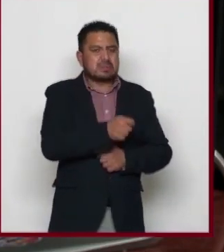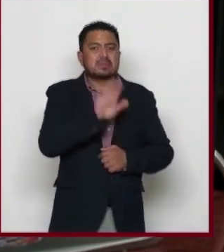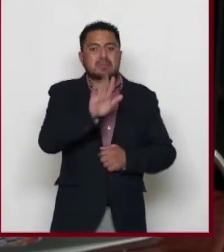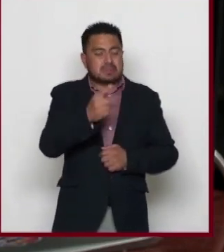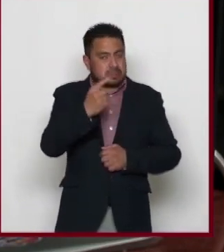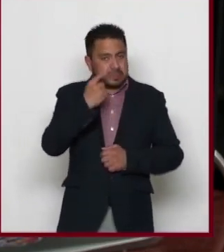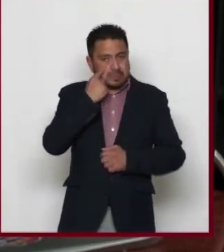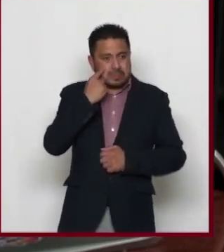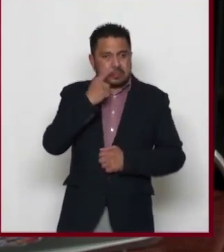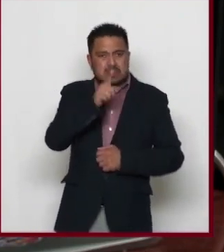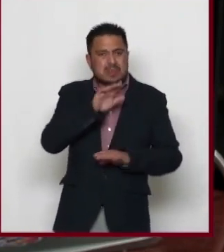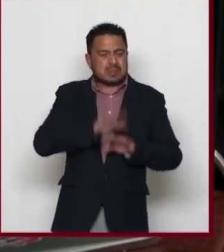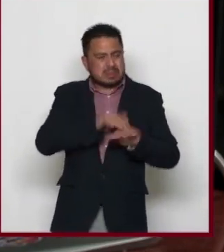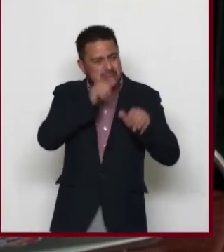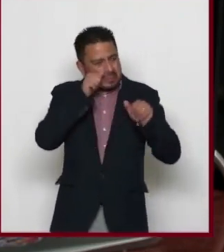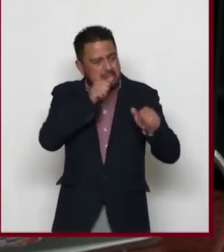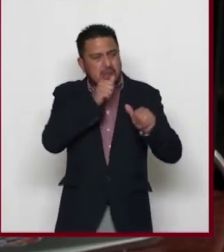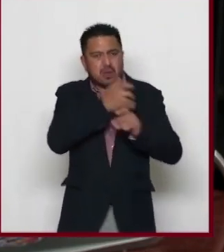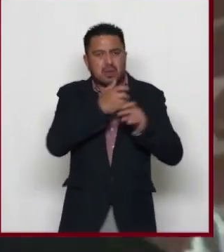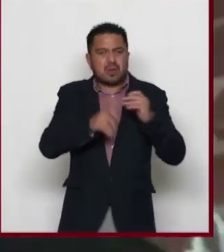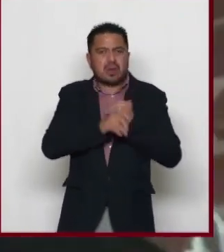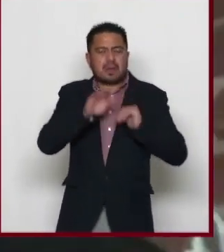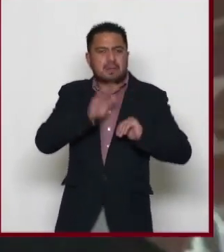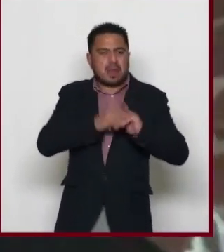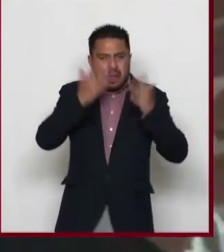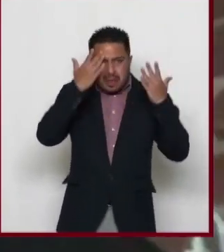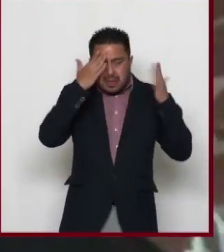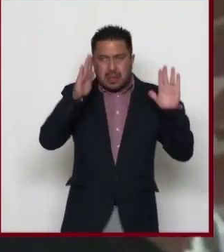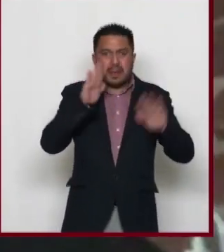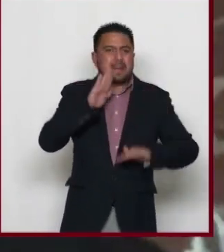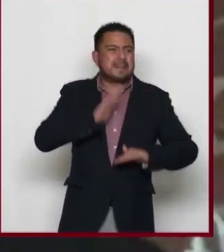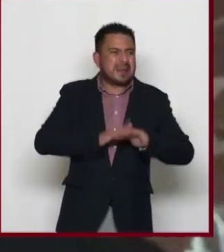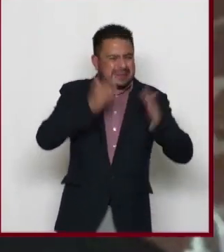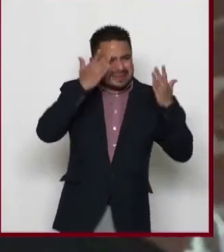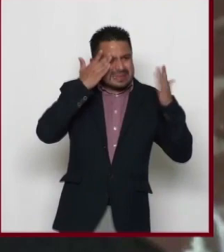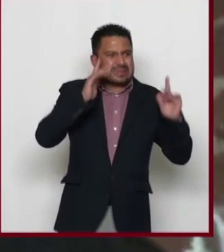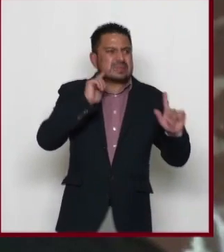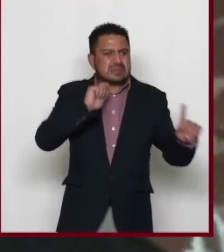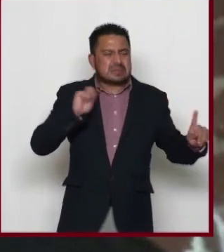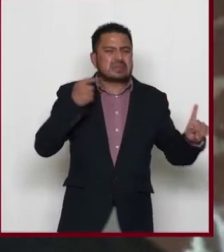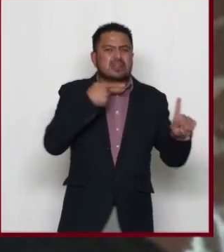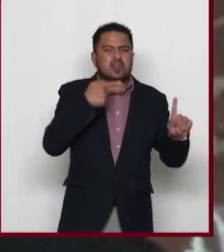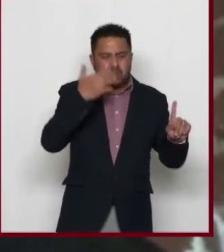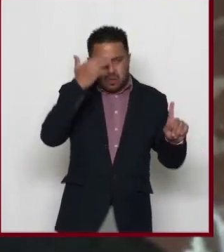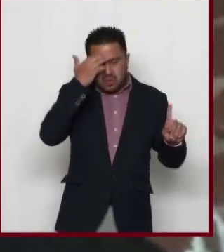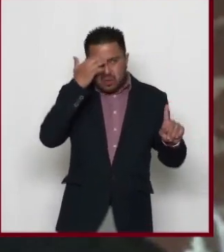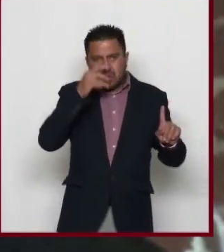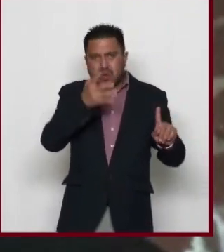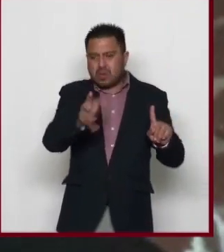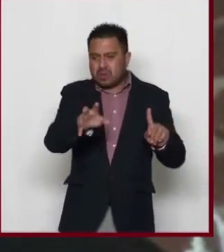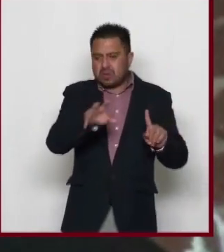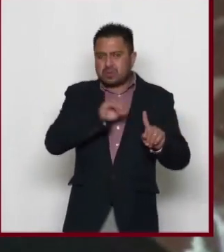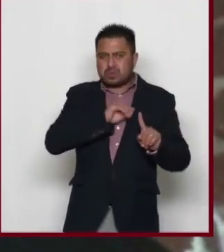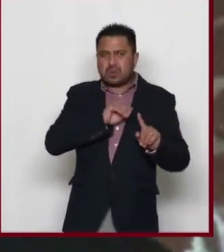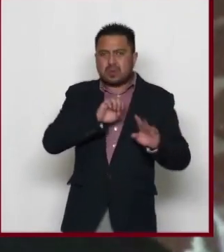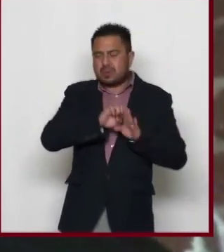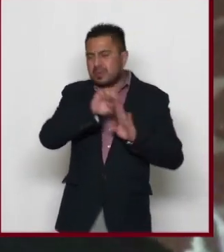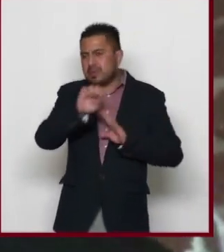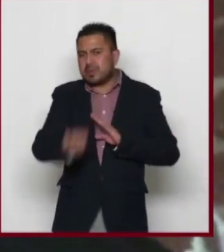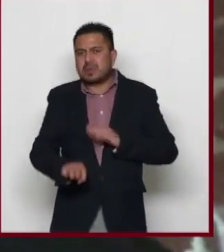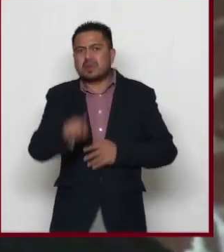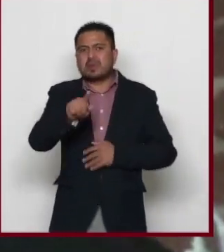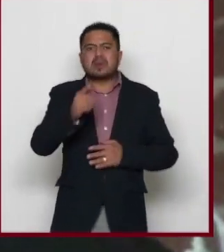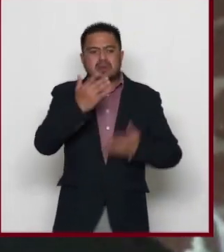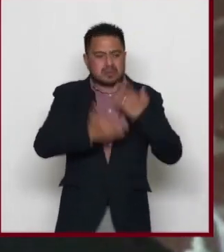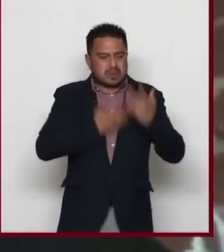aconsejó mi padre, que fue, mira, dedícate a una cosa amplia. Cuanto más amplio sea